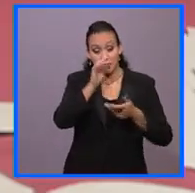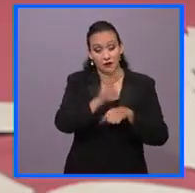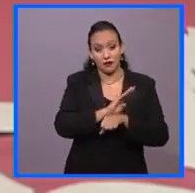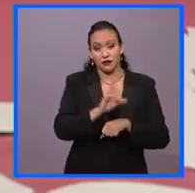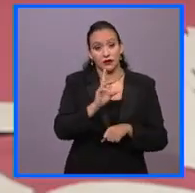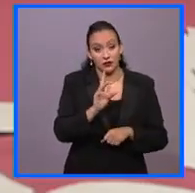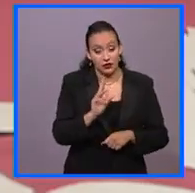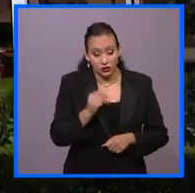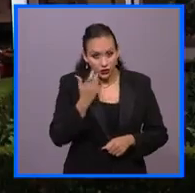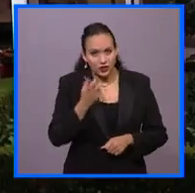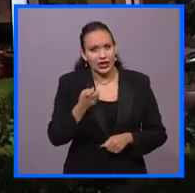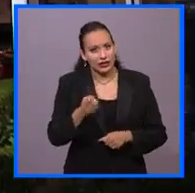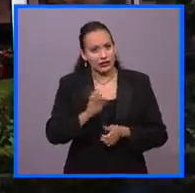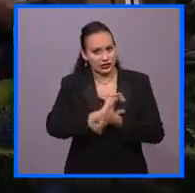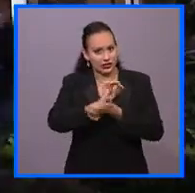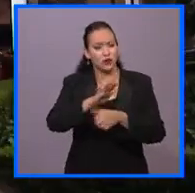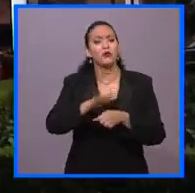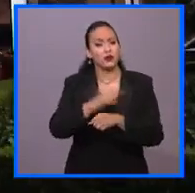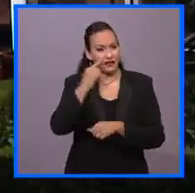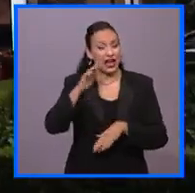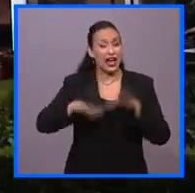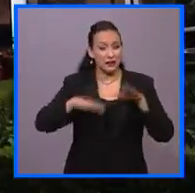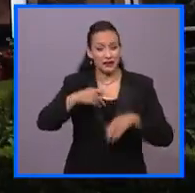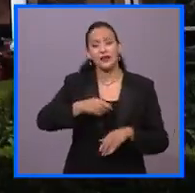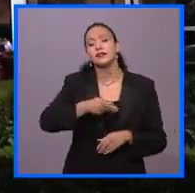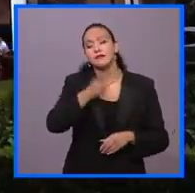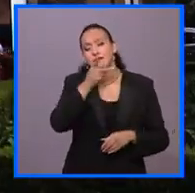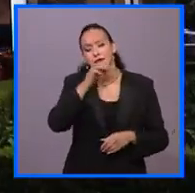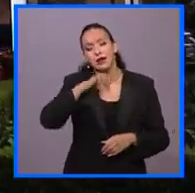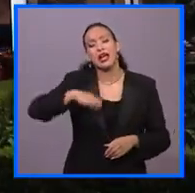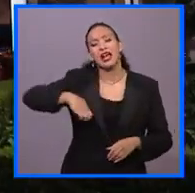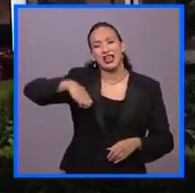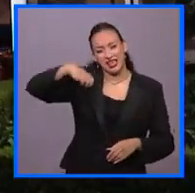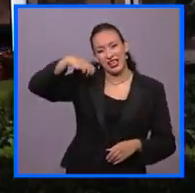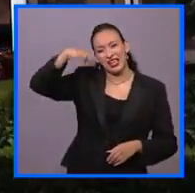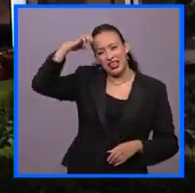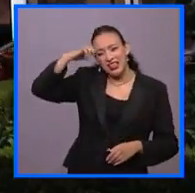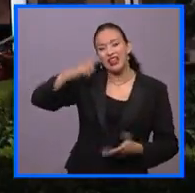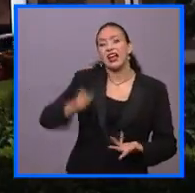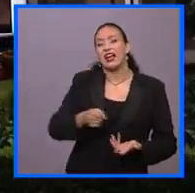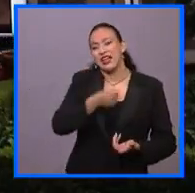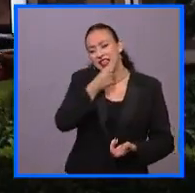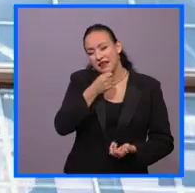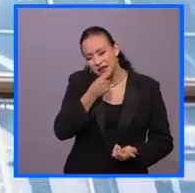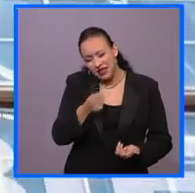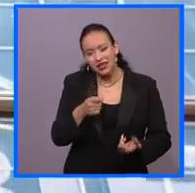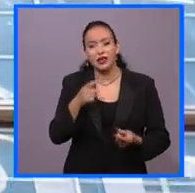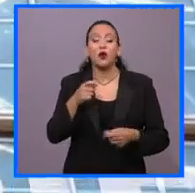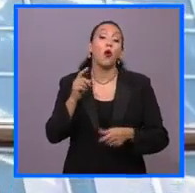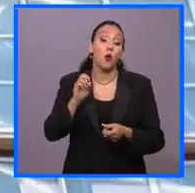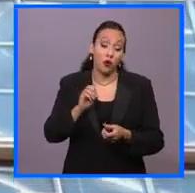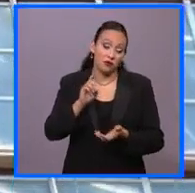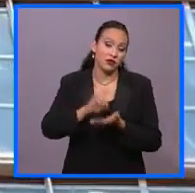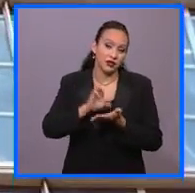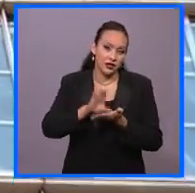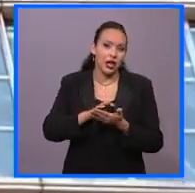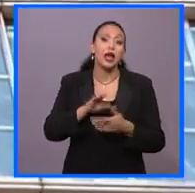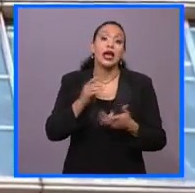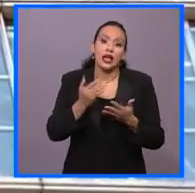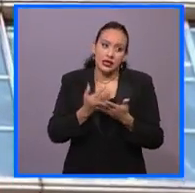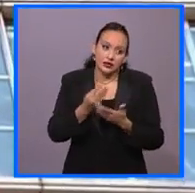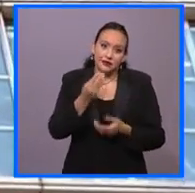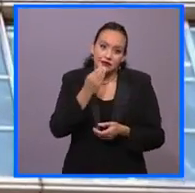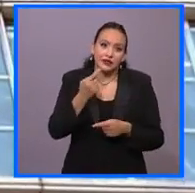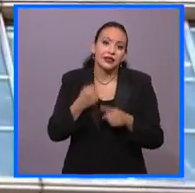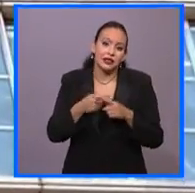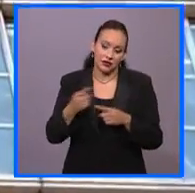los ascendientes, en muchos casos adultos mayores o con discapacidad, también pueden depender del trabajador fallecido.